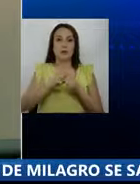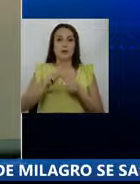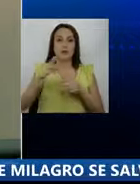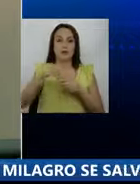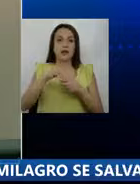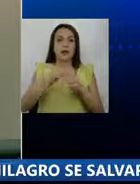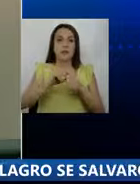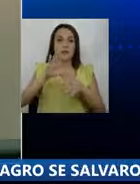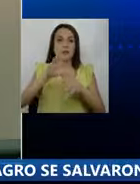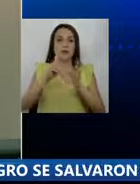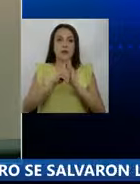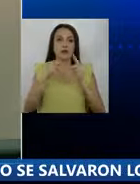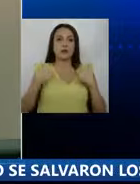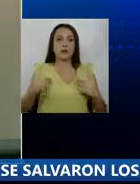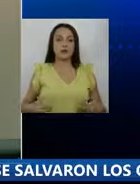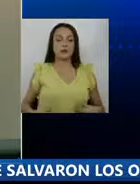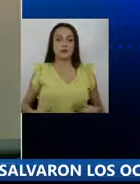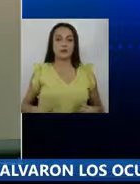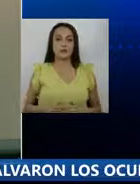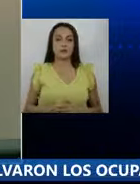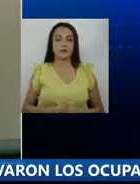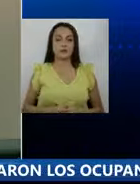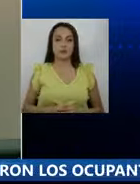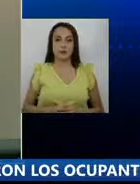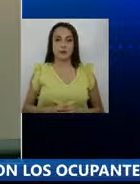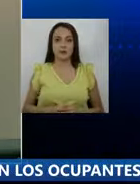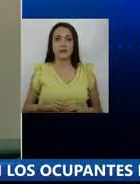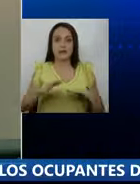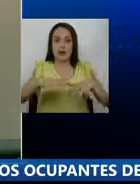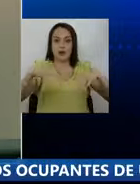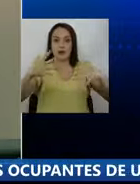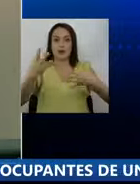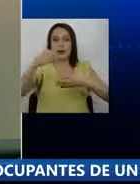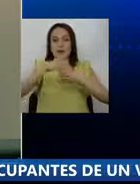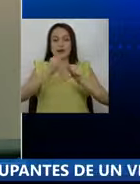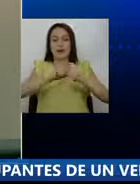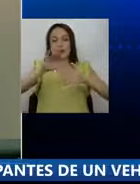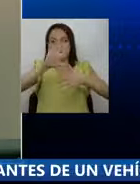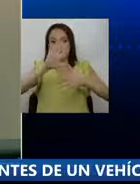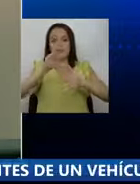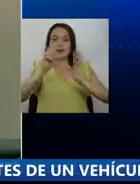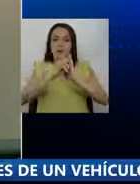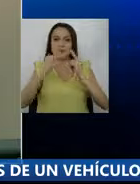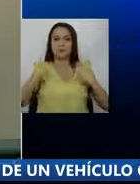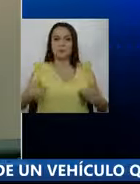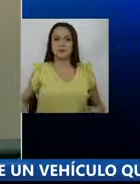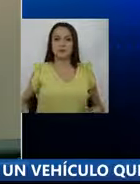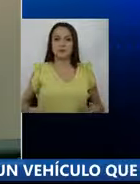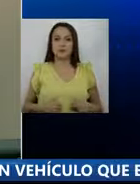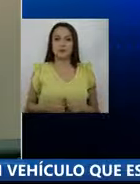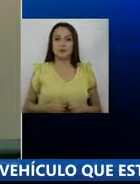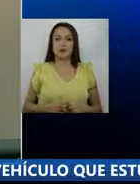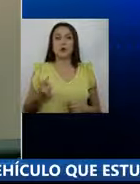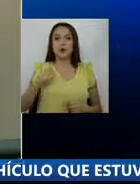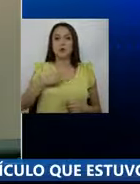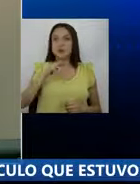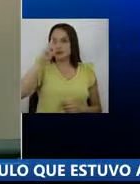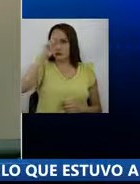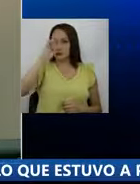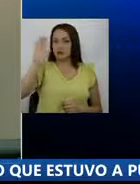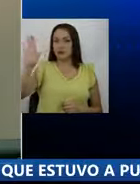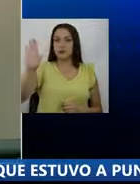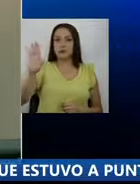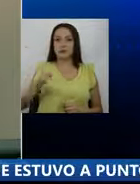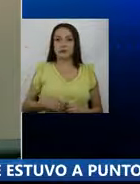y ha reconocido la jurisdicción de la Corte Interamericana de Derechos Humanos y por supuesto de su respectiva Comisión Interamericana